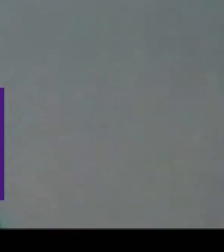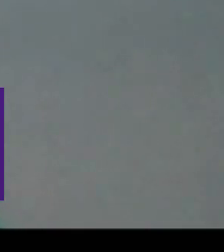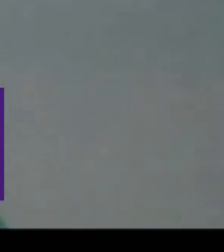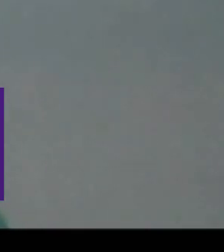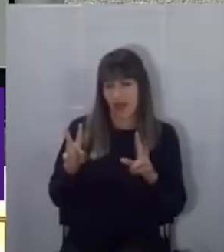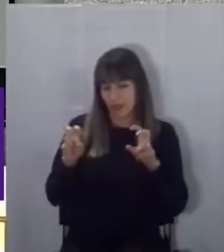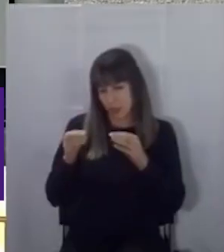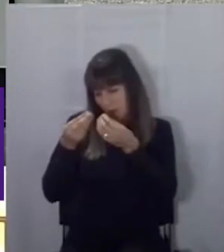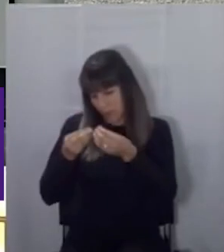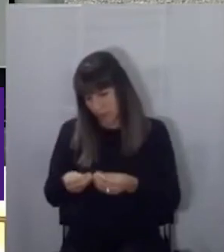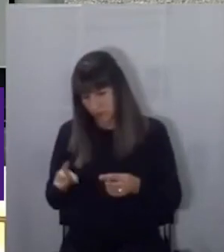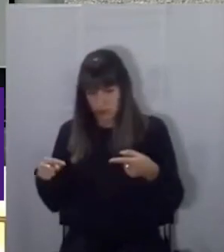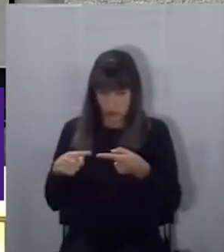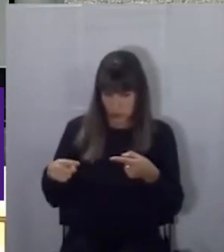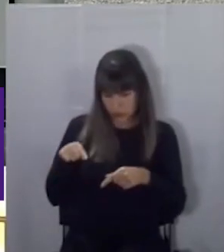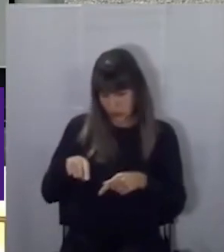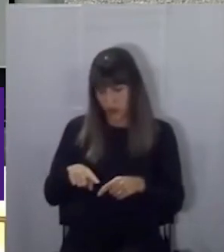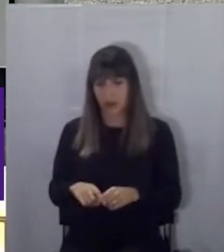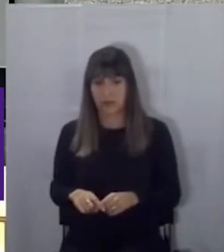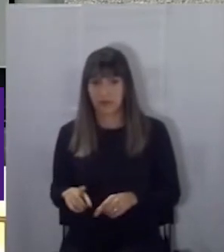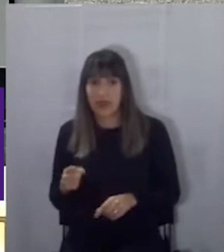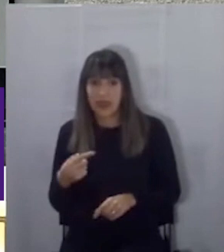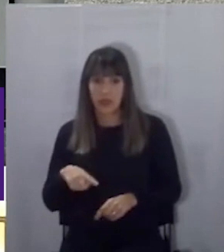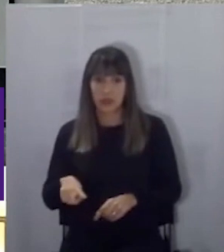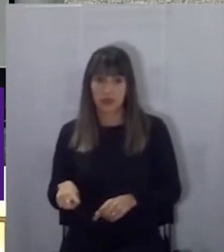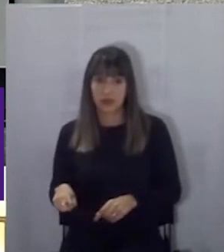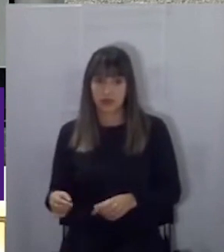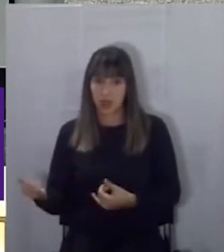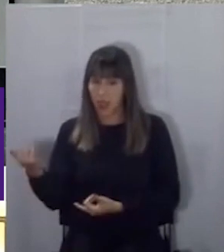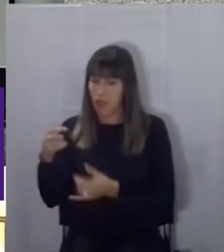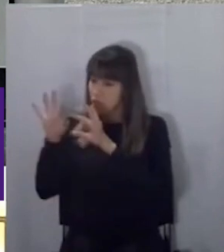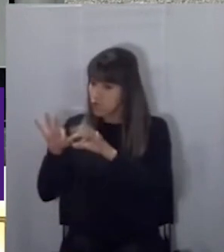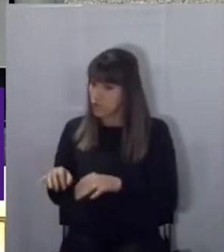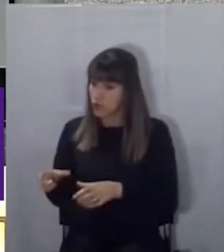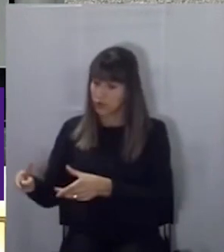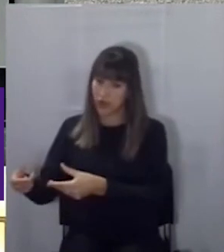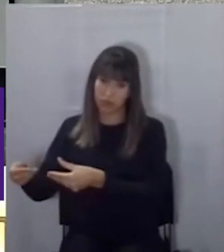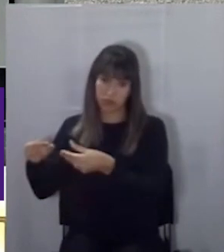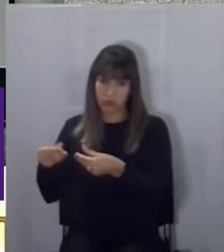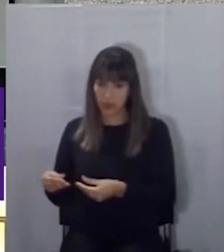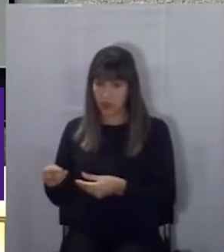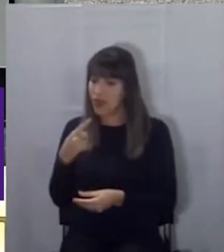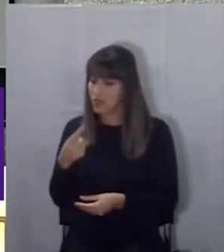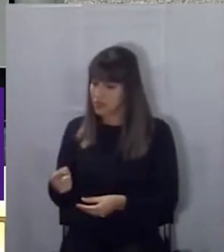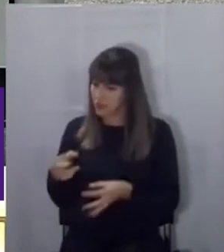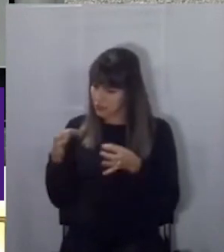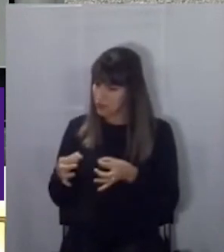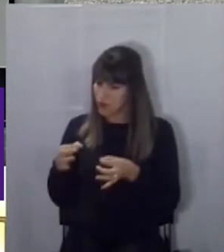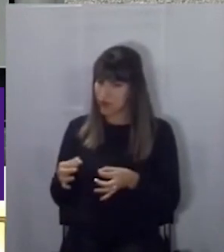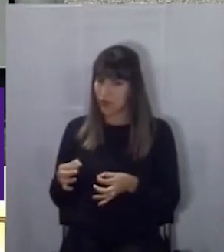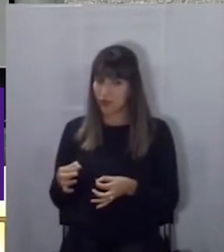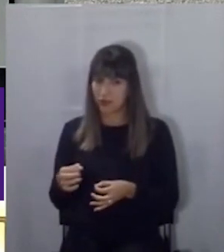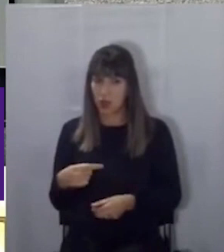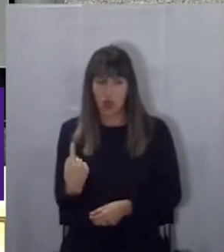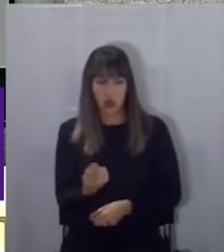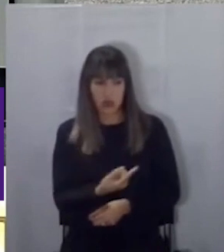en nuestro caso particularmente eran de recibo porque vinieron a confirmar lo que nosotros desde el Frente Amplio planteamos en el marco de la discusión